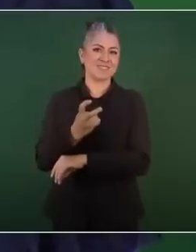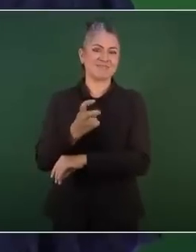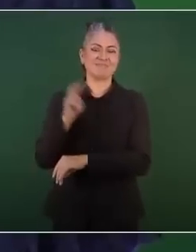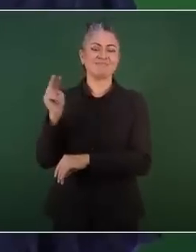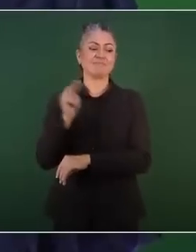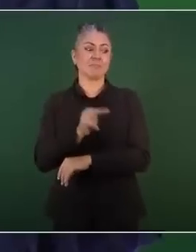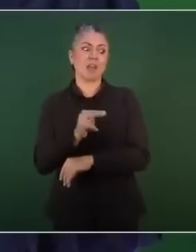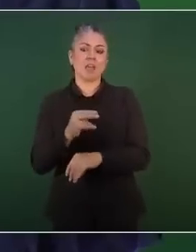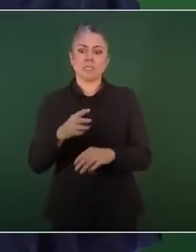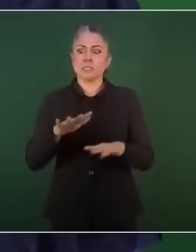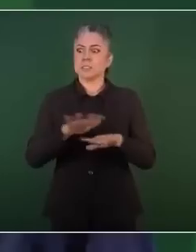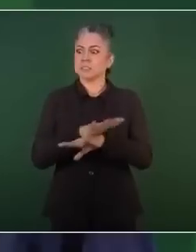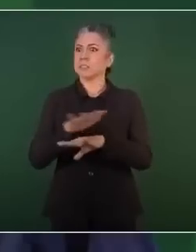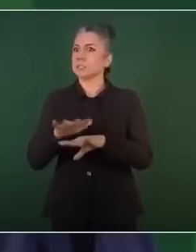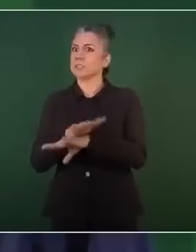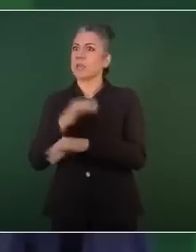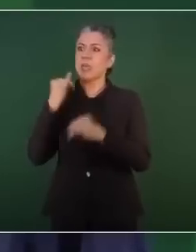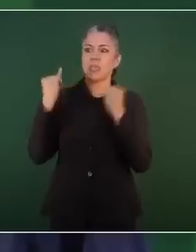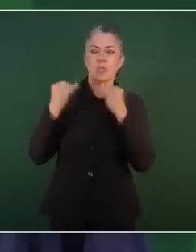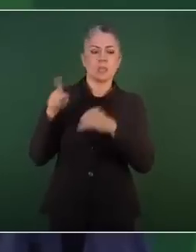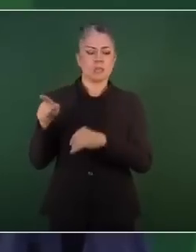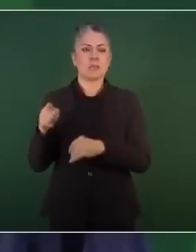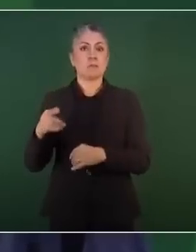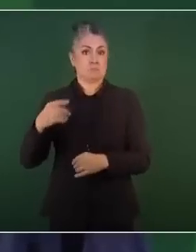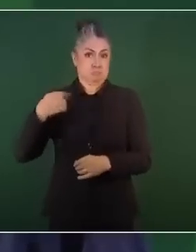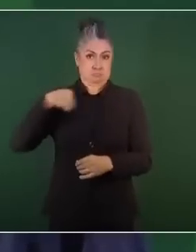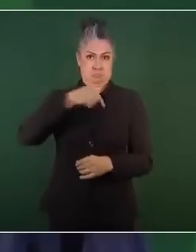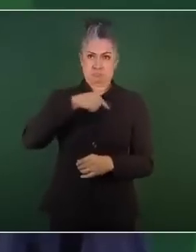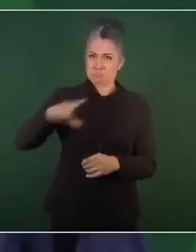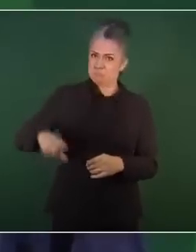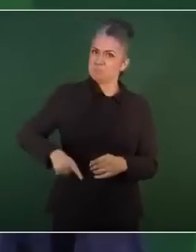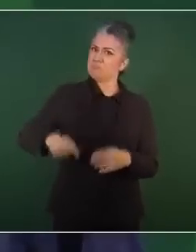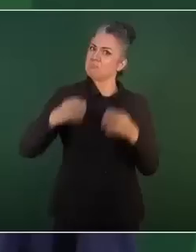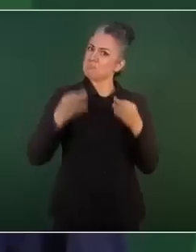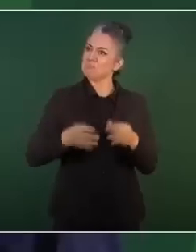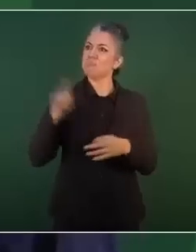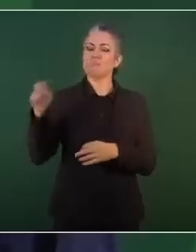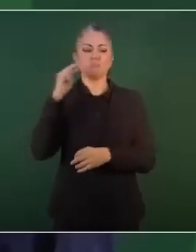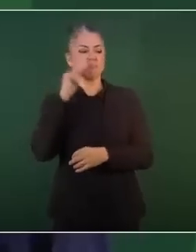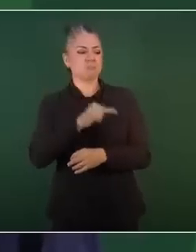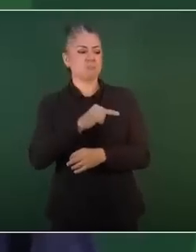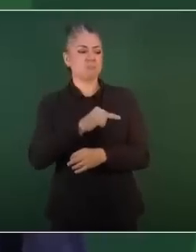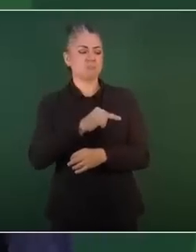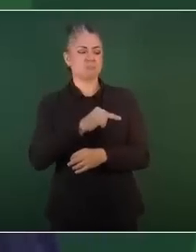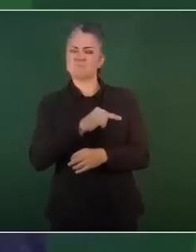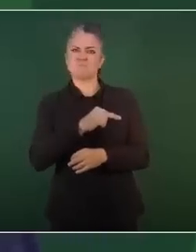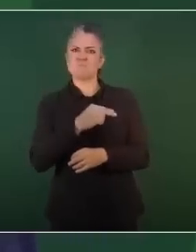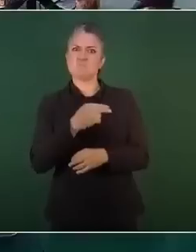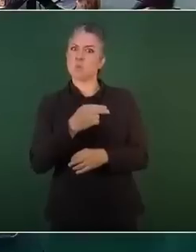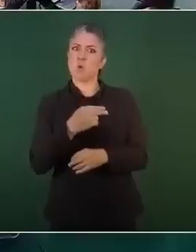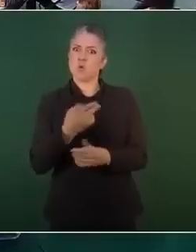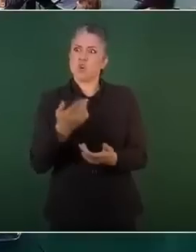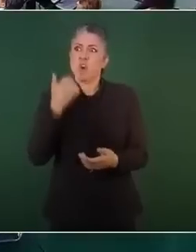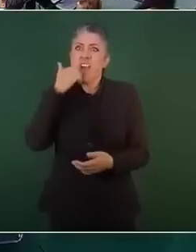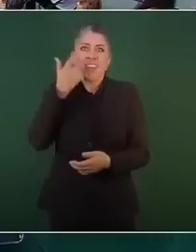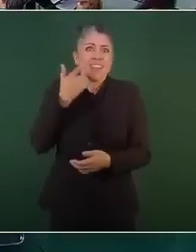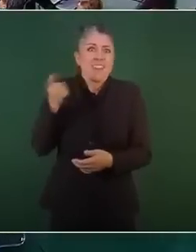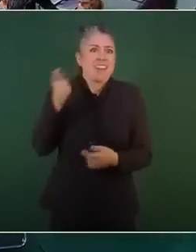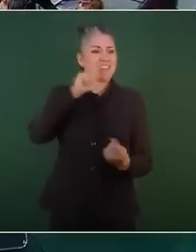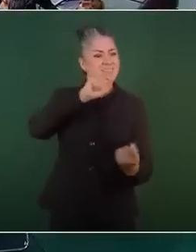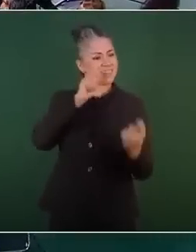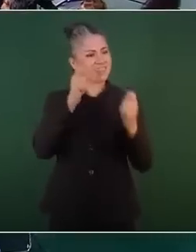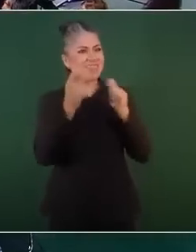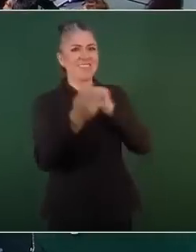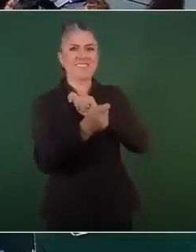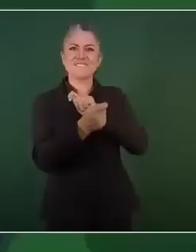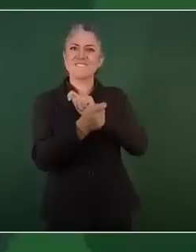representa nuestro gobierno. No están de acuerdo con la transformación, no están de acuerdo